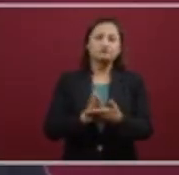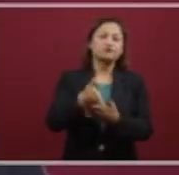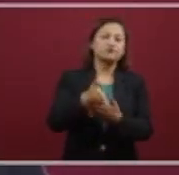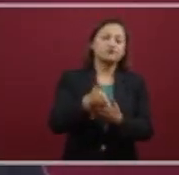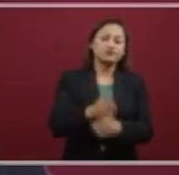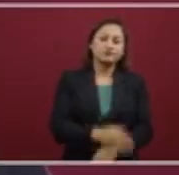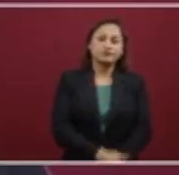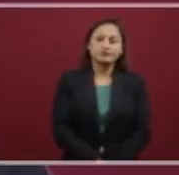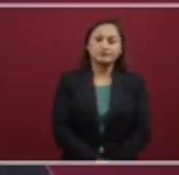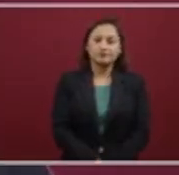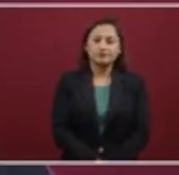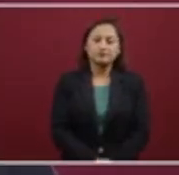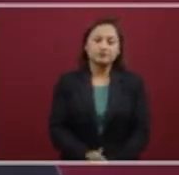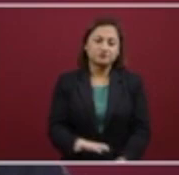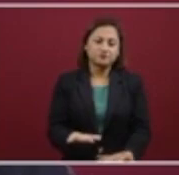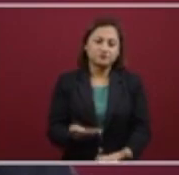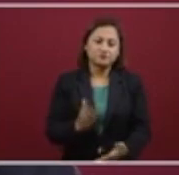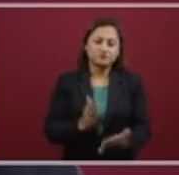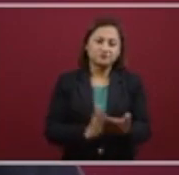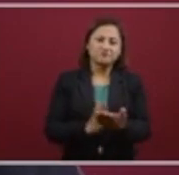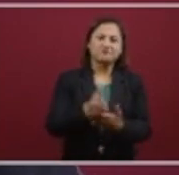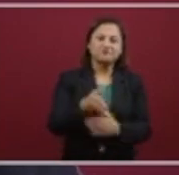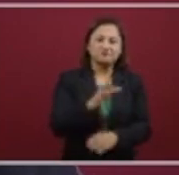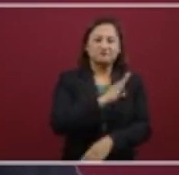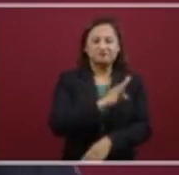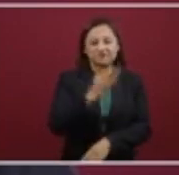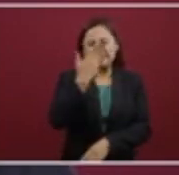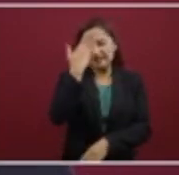en carrera de obstáculos.